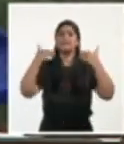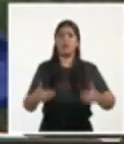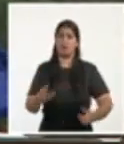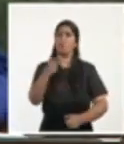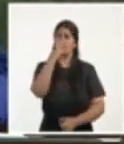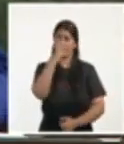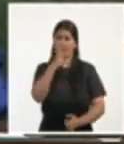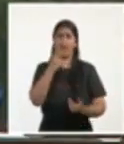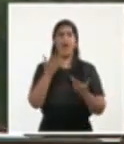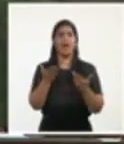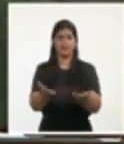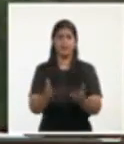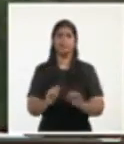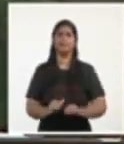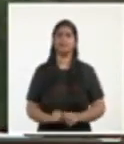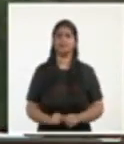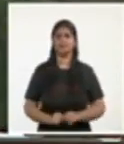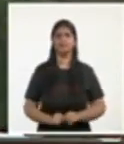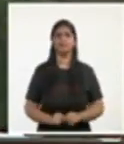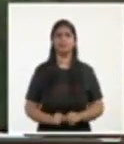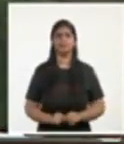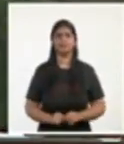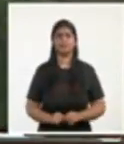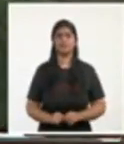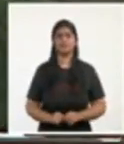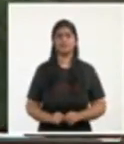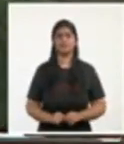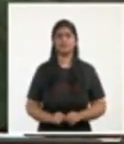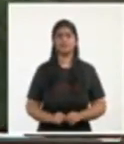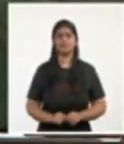circuitos para poder apagar.